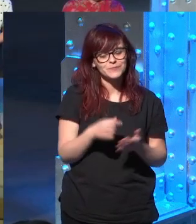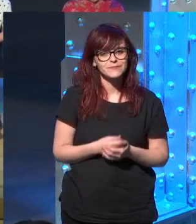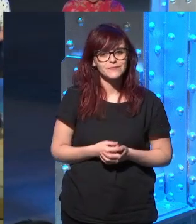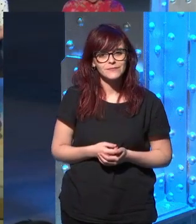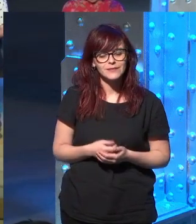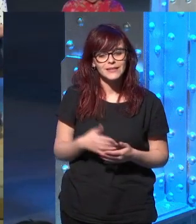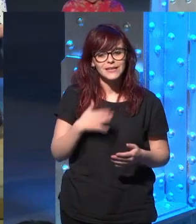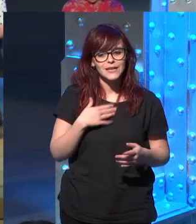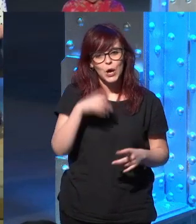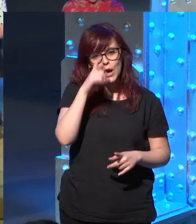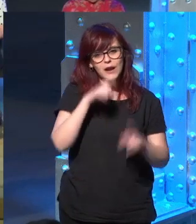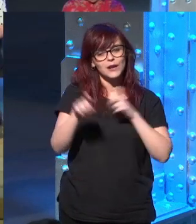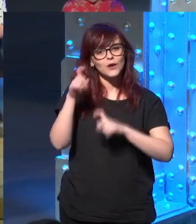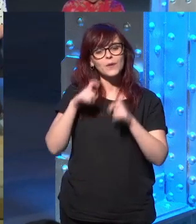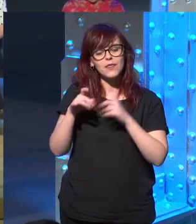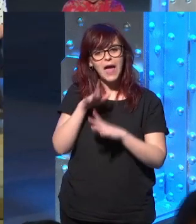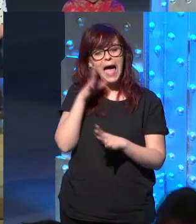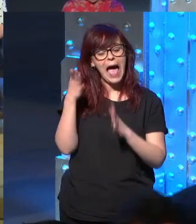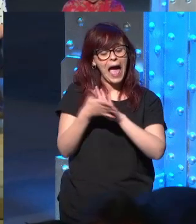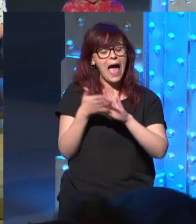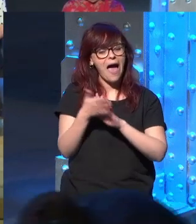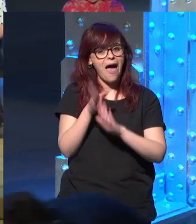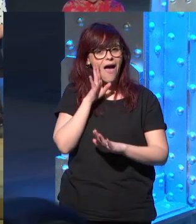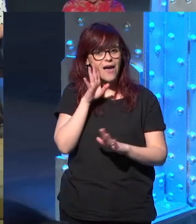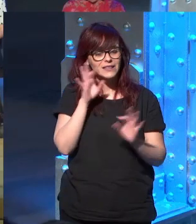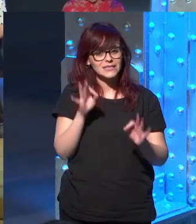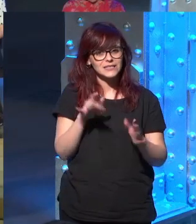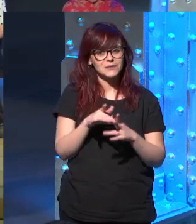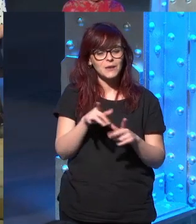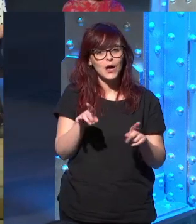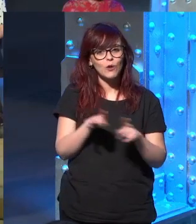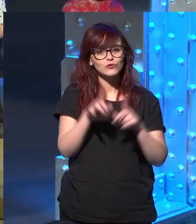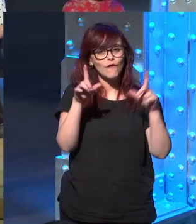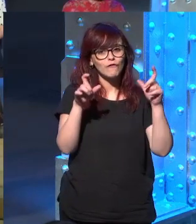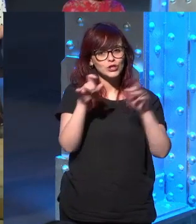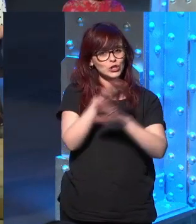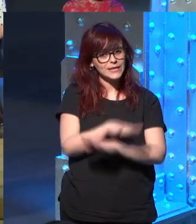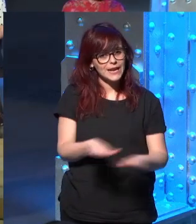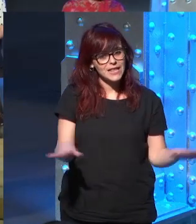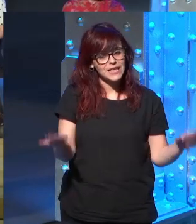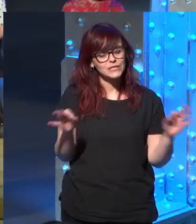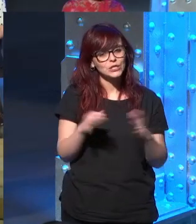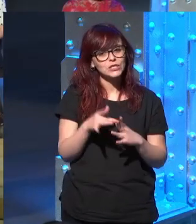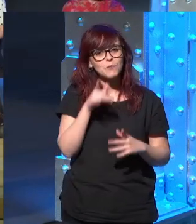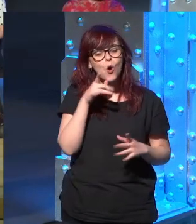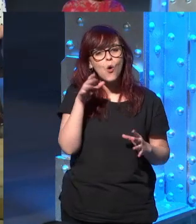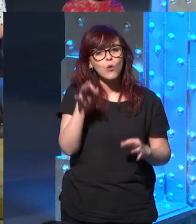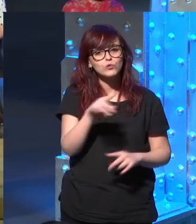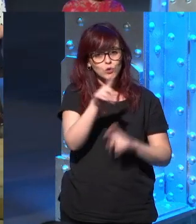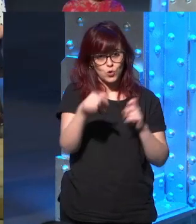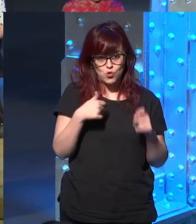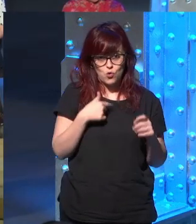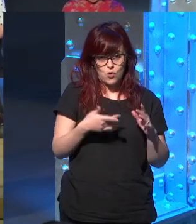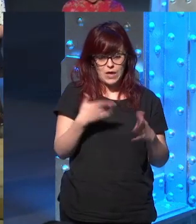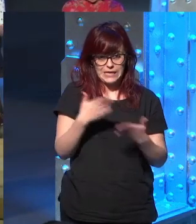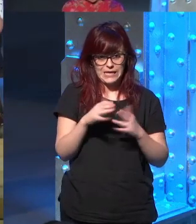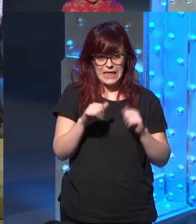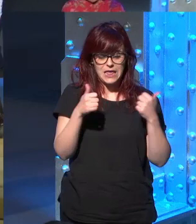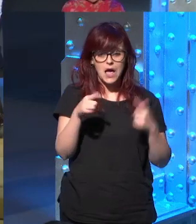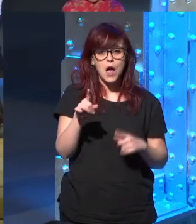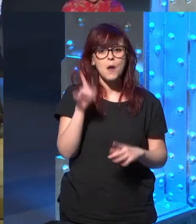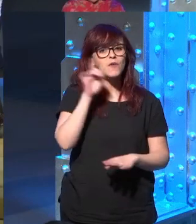yo quiero recuperar un poco lo que estabais hablando antes, y también con lo de las fotos que pusisteis de niñas y tal. Yo estoy estudiando para ser profe de primaria, ¿vale? Y algo que